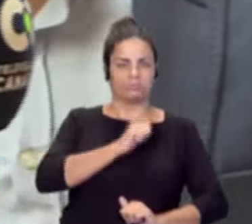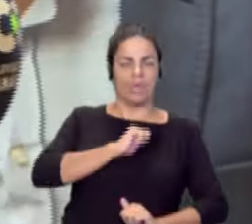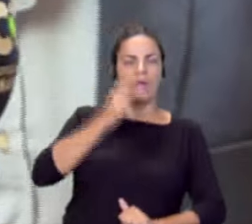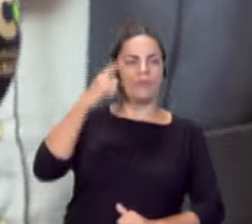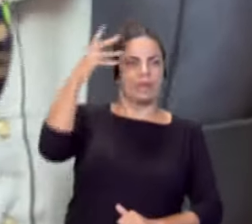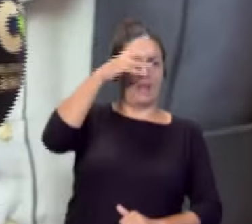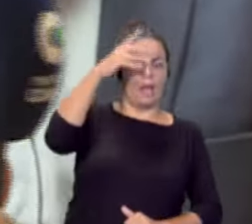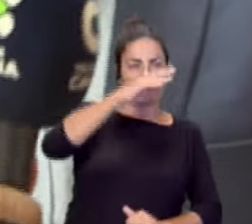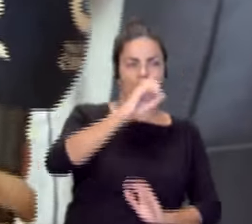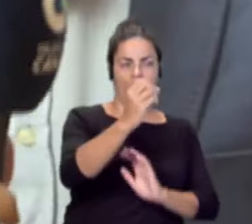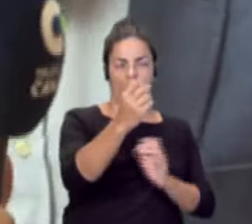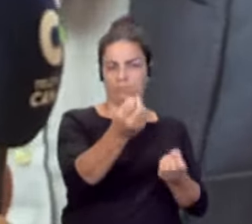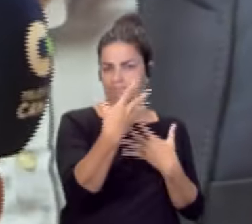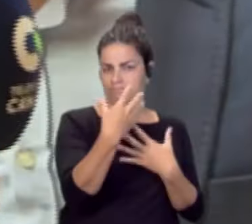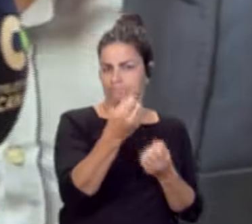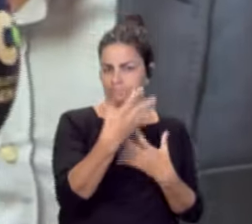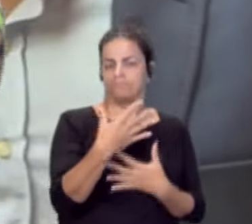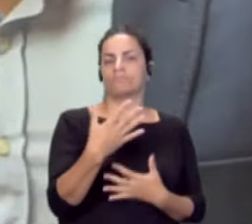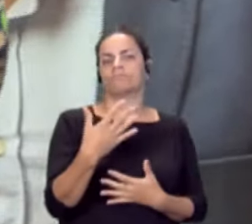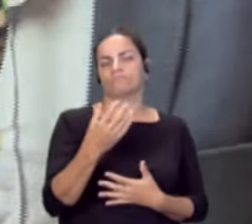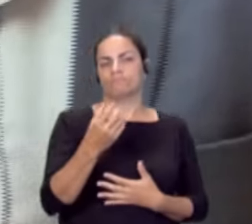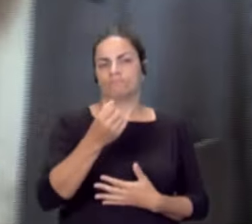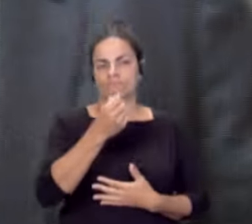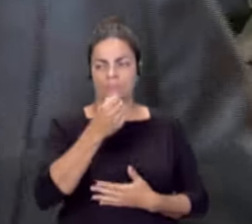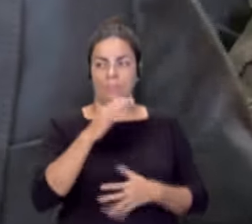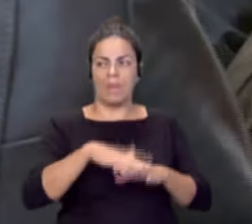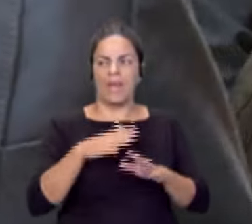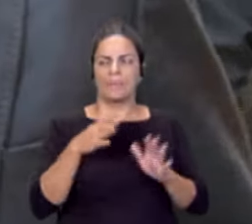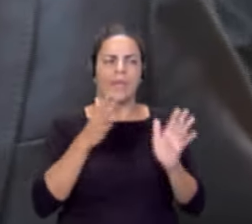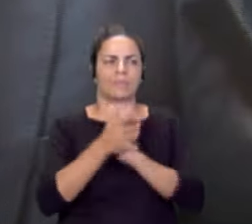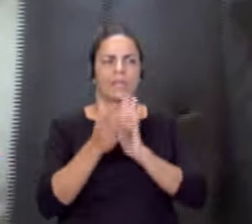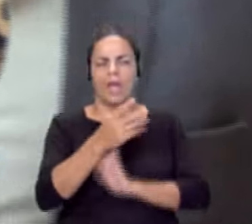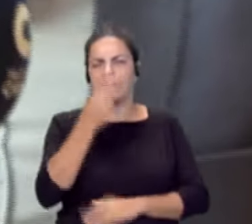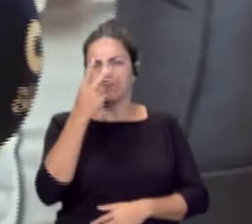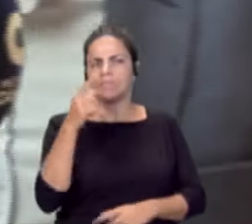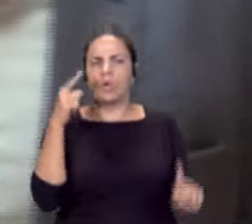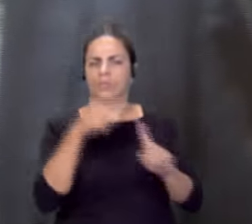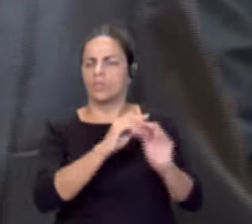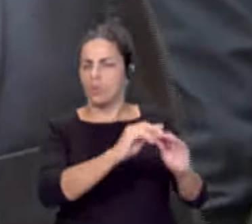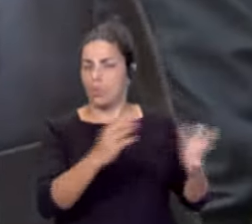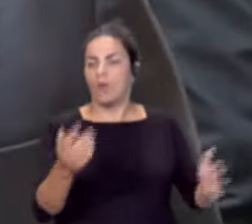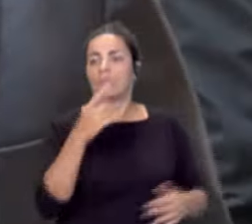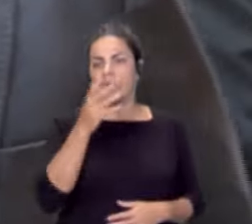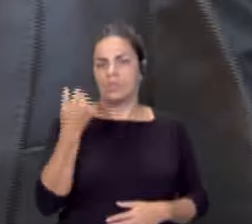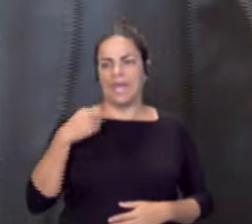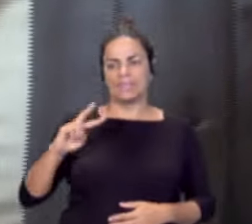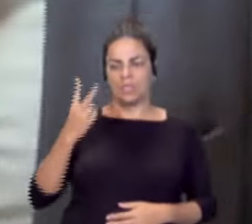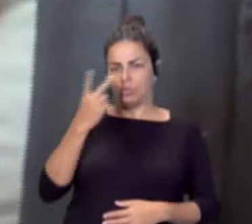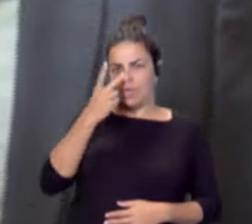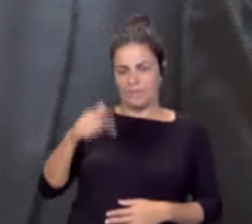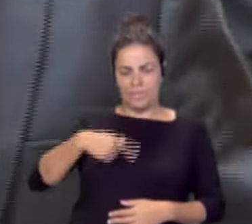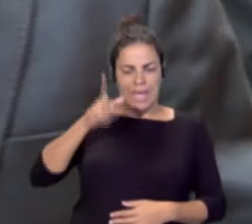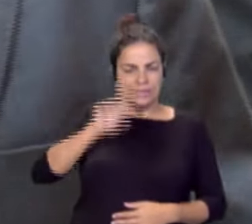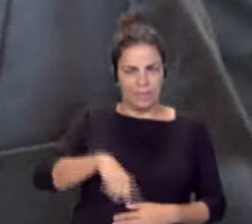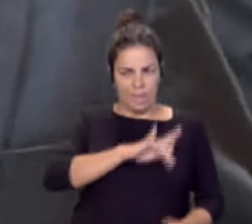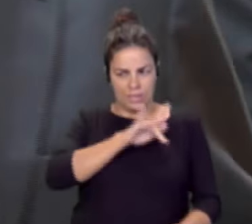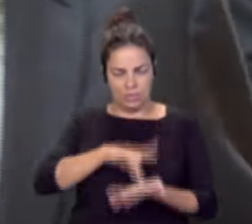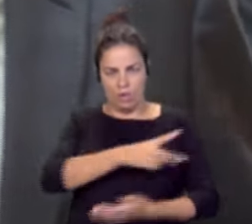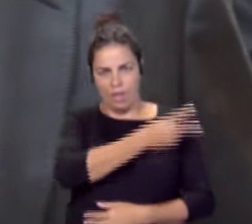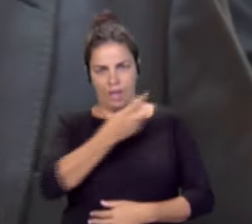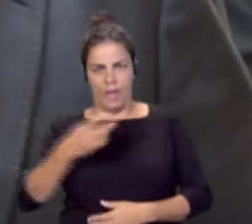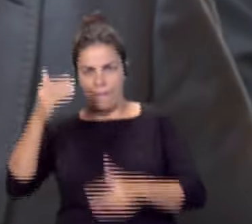dé unas declaraciones para explicar un poco el objetivo de esta visita. Decíamos que es la segunda visita que se produce este mes en Marruecos